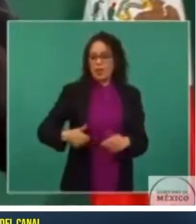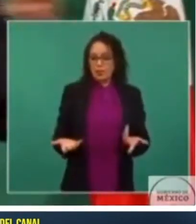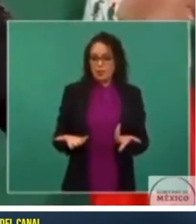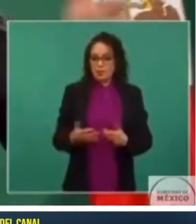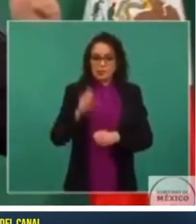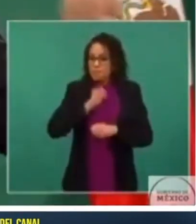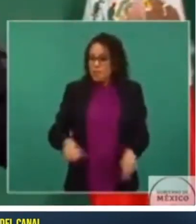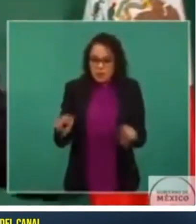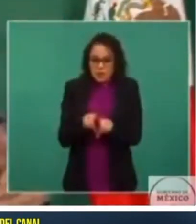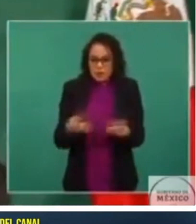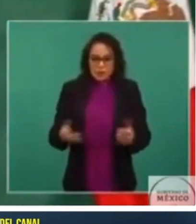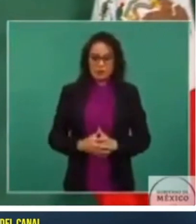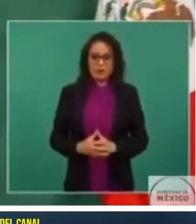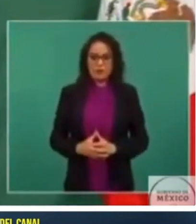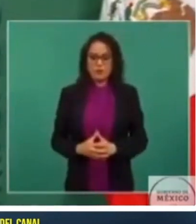para lo mismo,